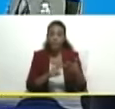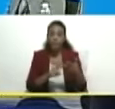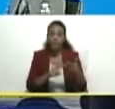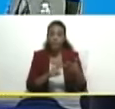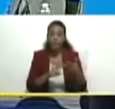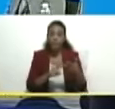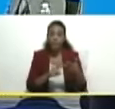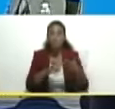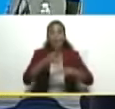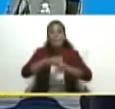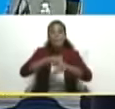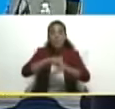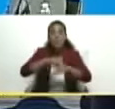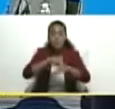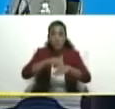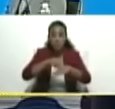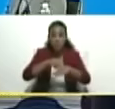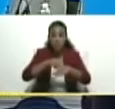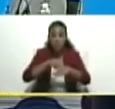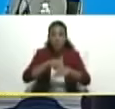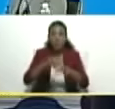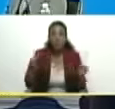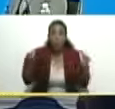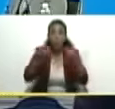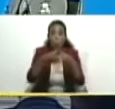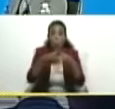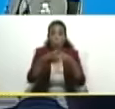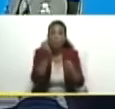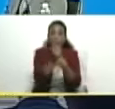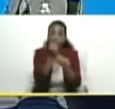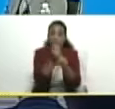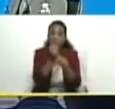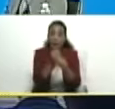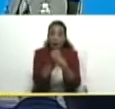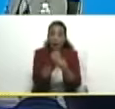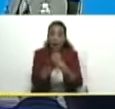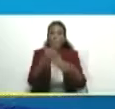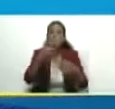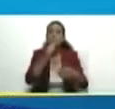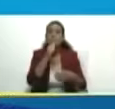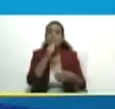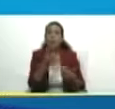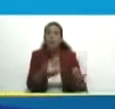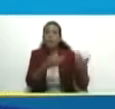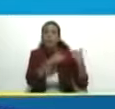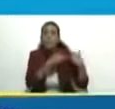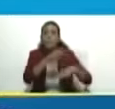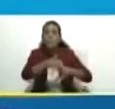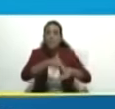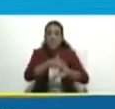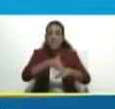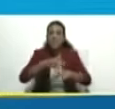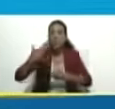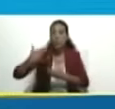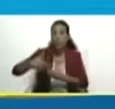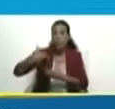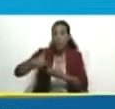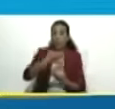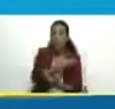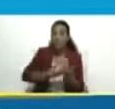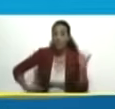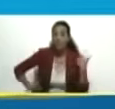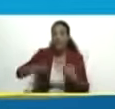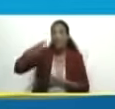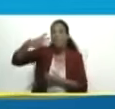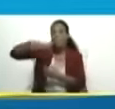por los ministros del gabinete ejecutivo estarían precisamente el ministro de Petróleo y presidente de